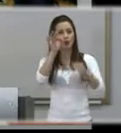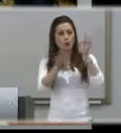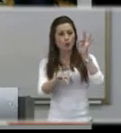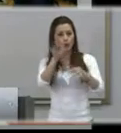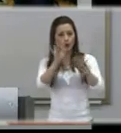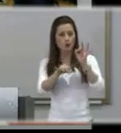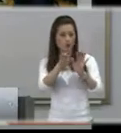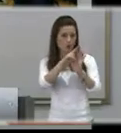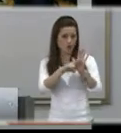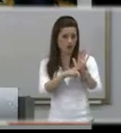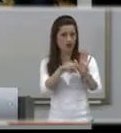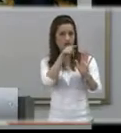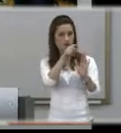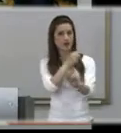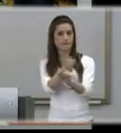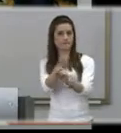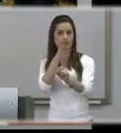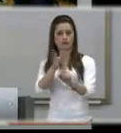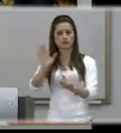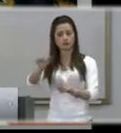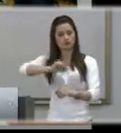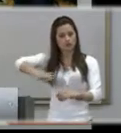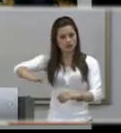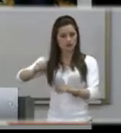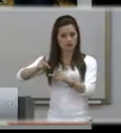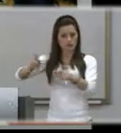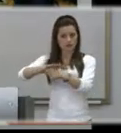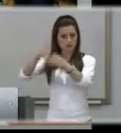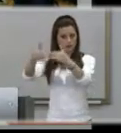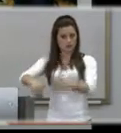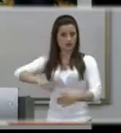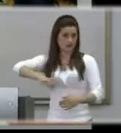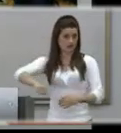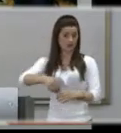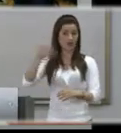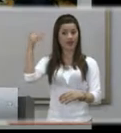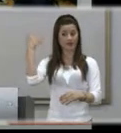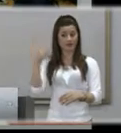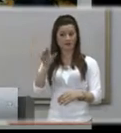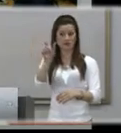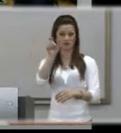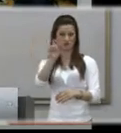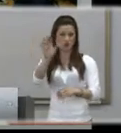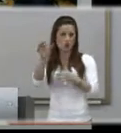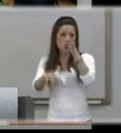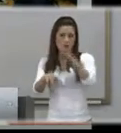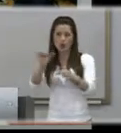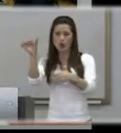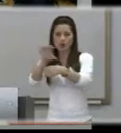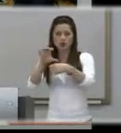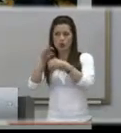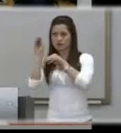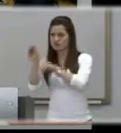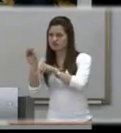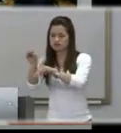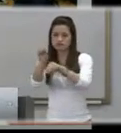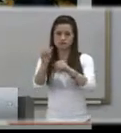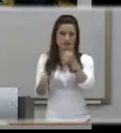derechos sexuales y reproductivos de las personas con discapacidad. Hemos hecho capacitaciones a consultores jurídicos en otras ciudades.